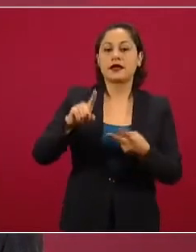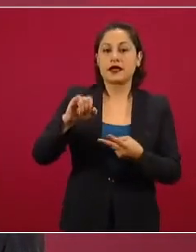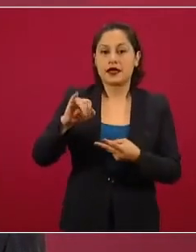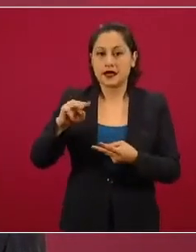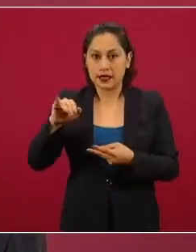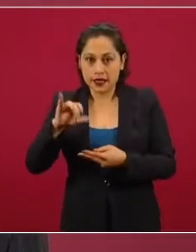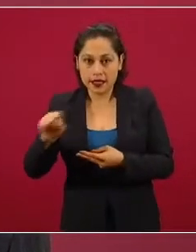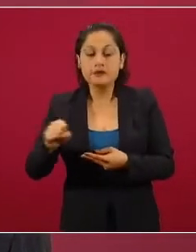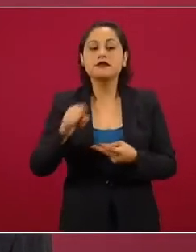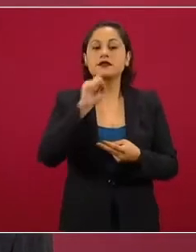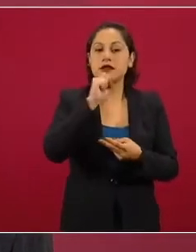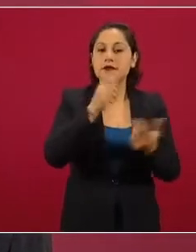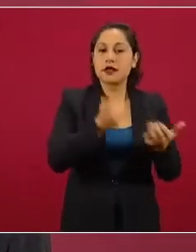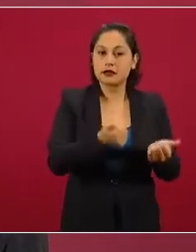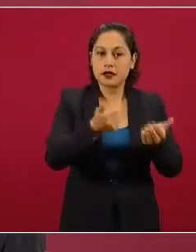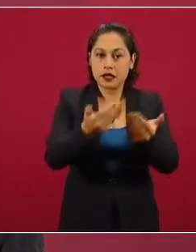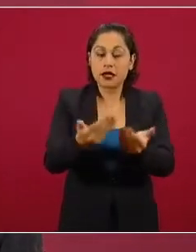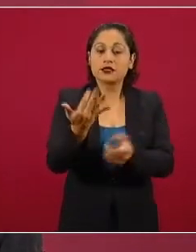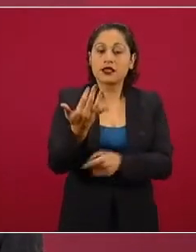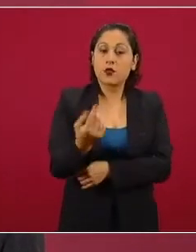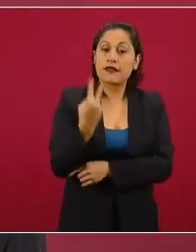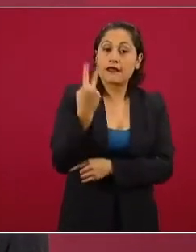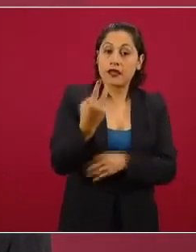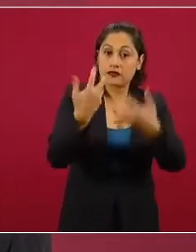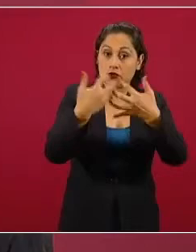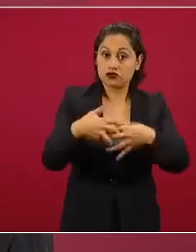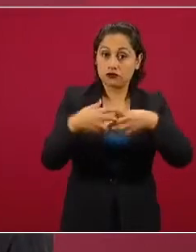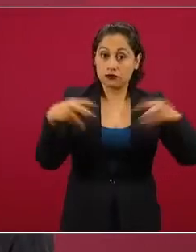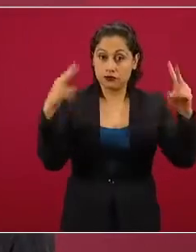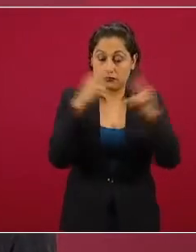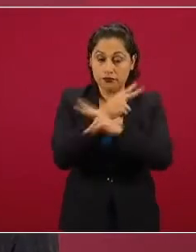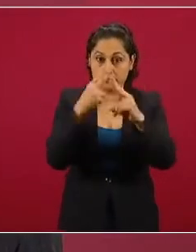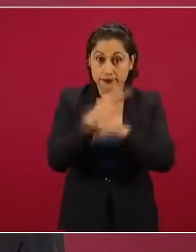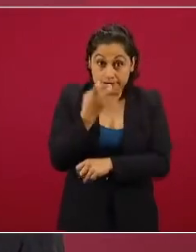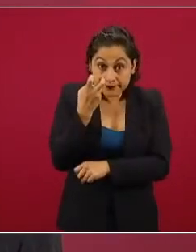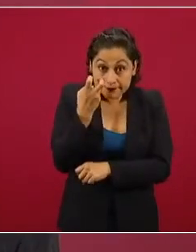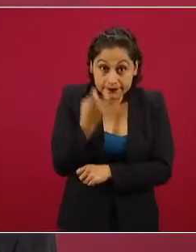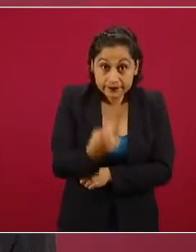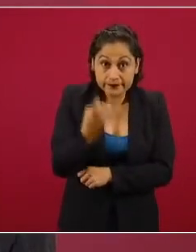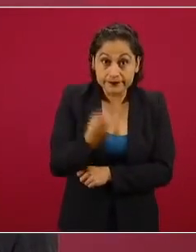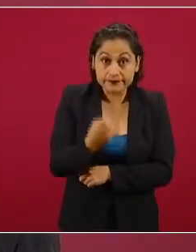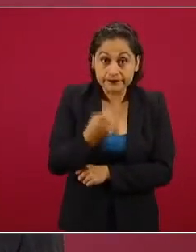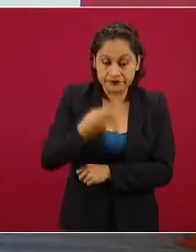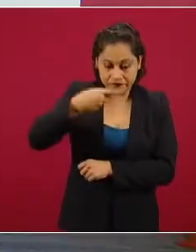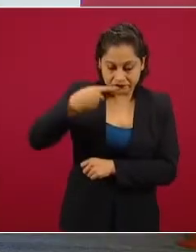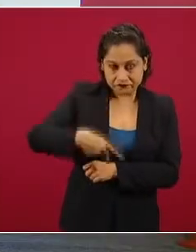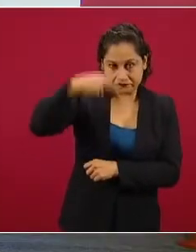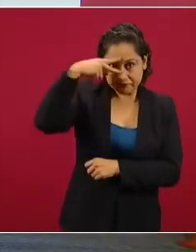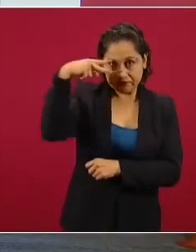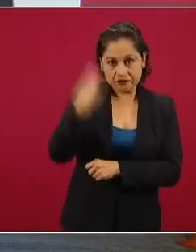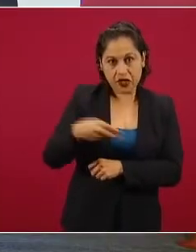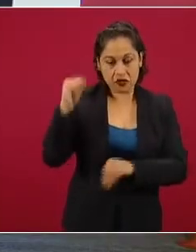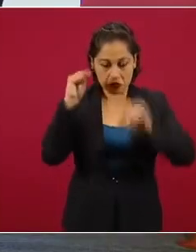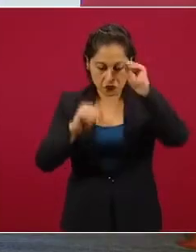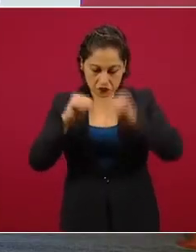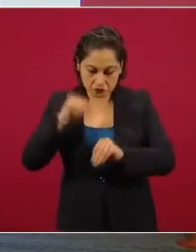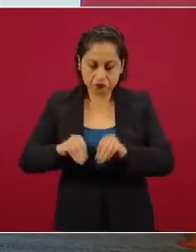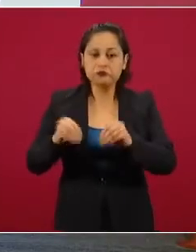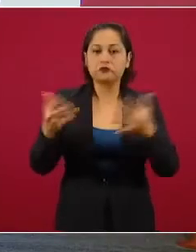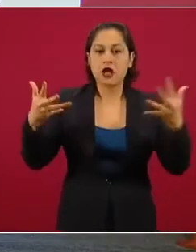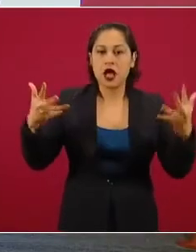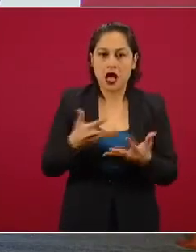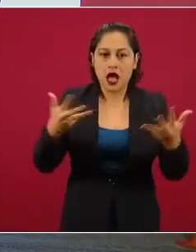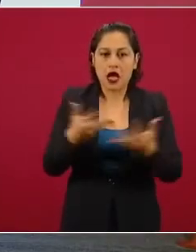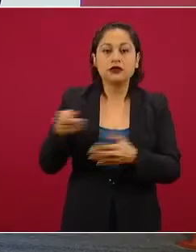52 ventiladores. Estos ventiladores, por cierto, son los que desarrolló México con capacidades mexicanas con